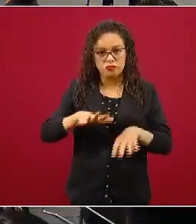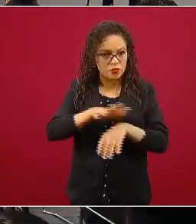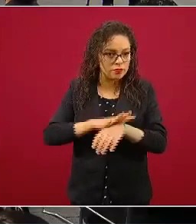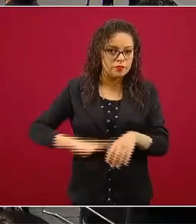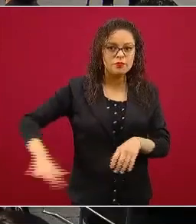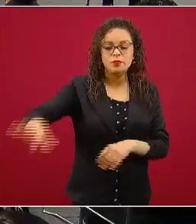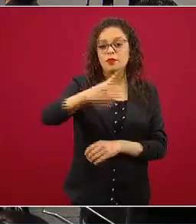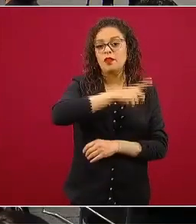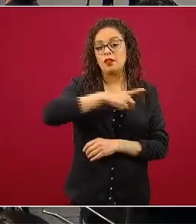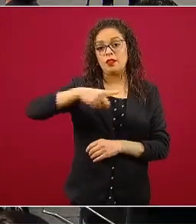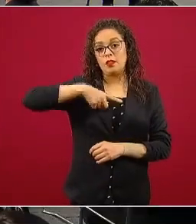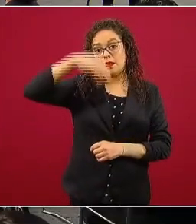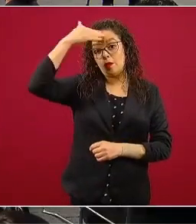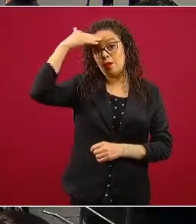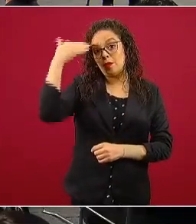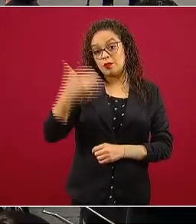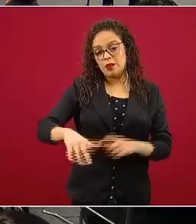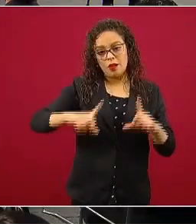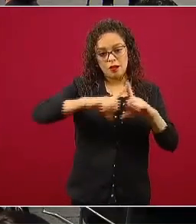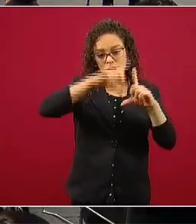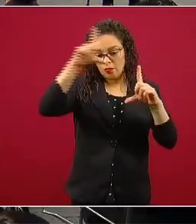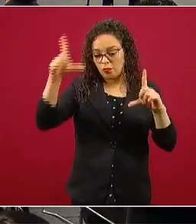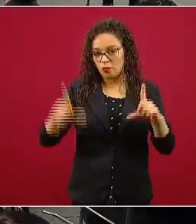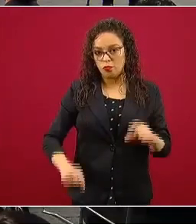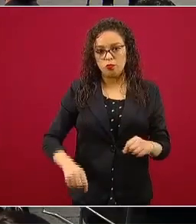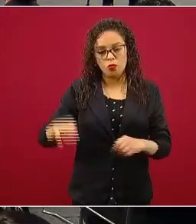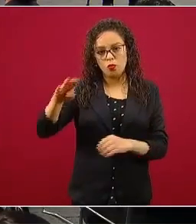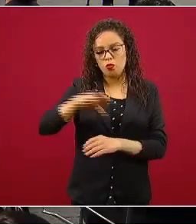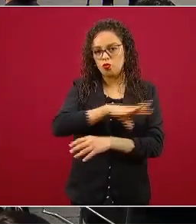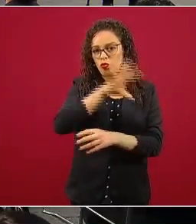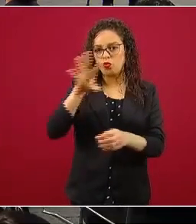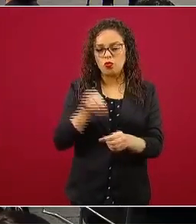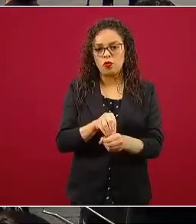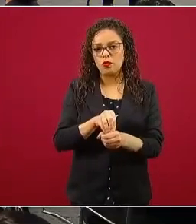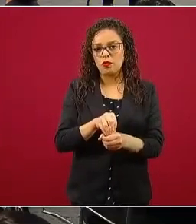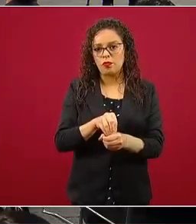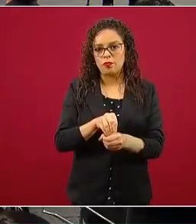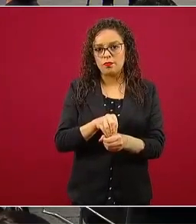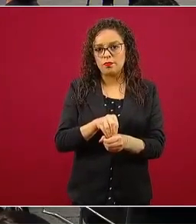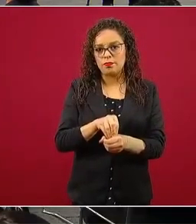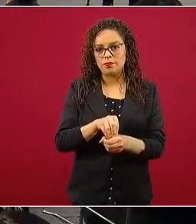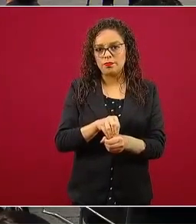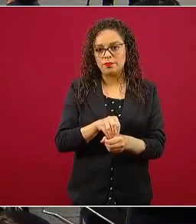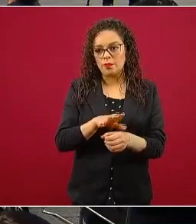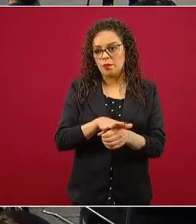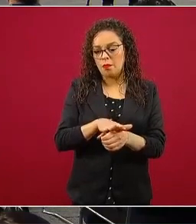sepa en México ampliamente cómo sería